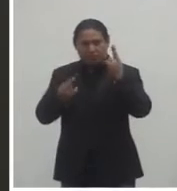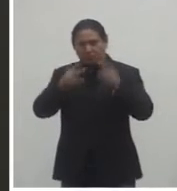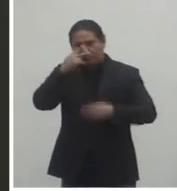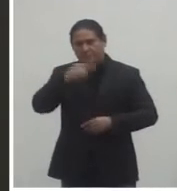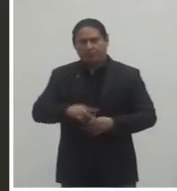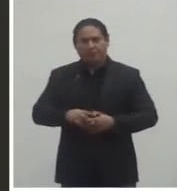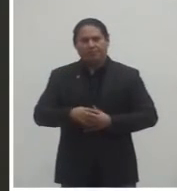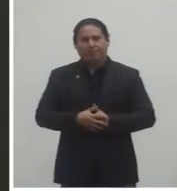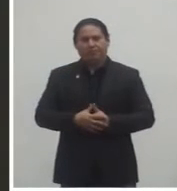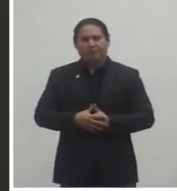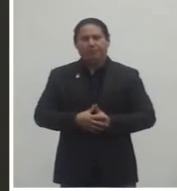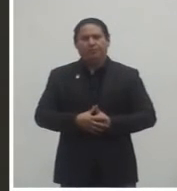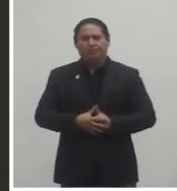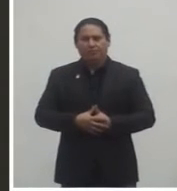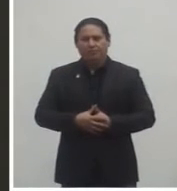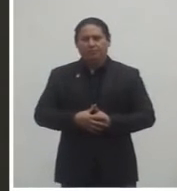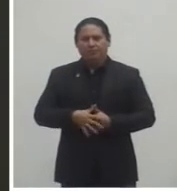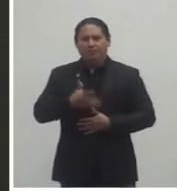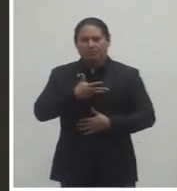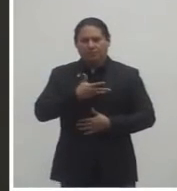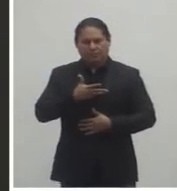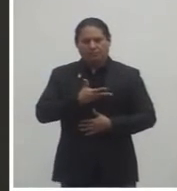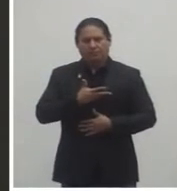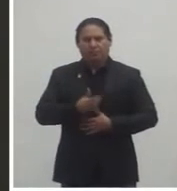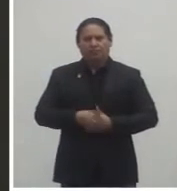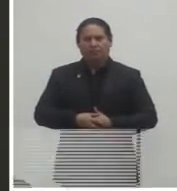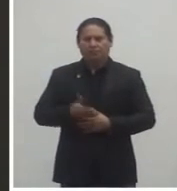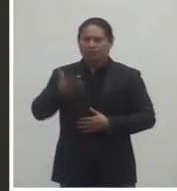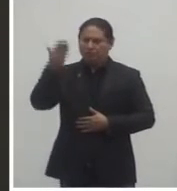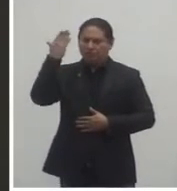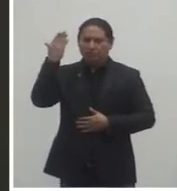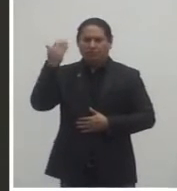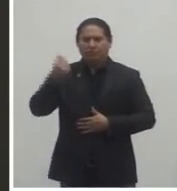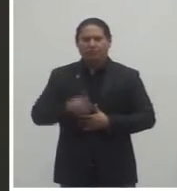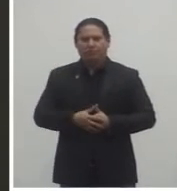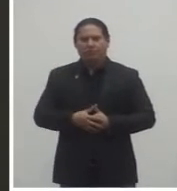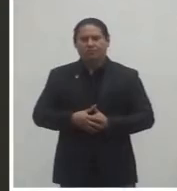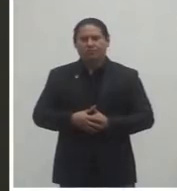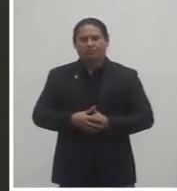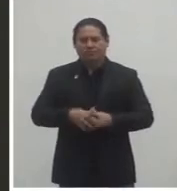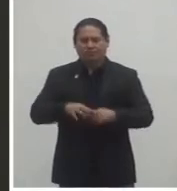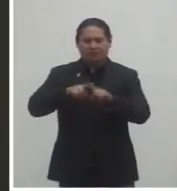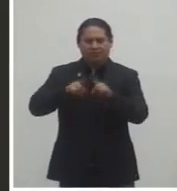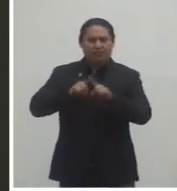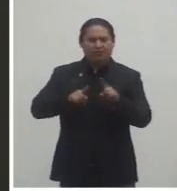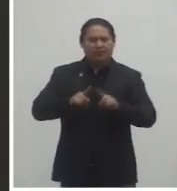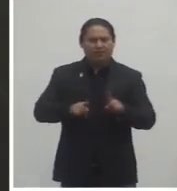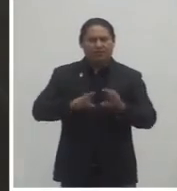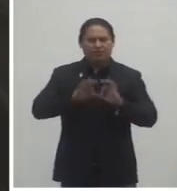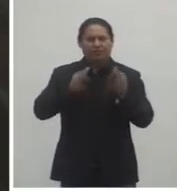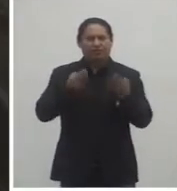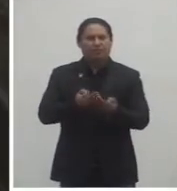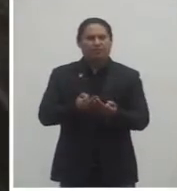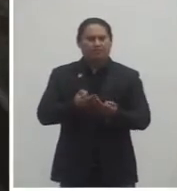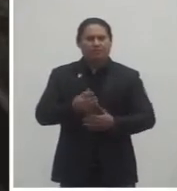mexicana. Hubo una revolución mexicana, y en diferentes